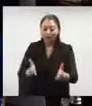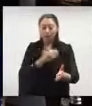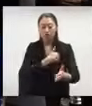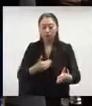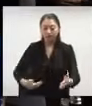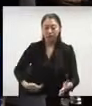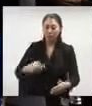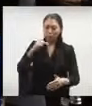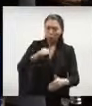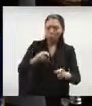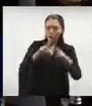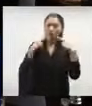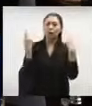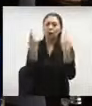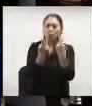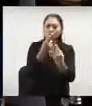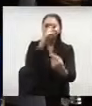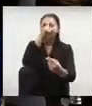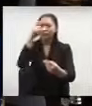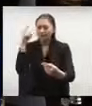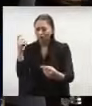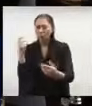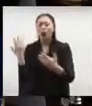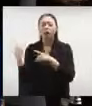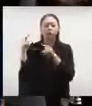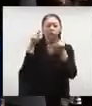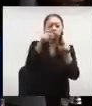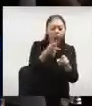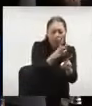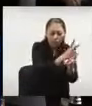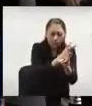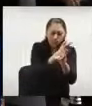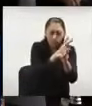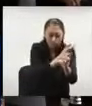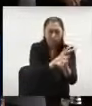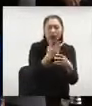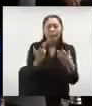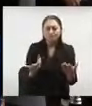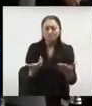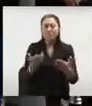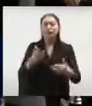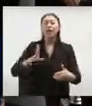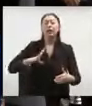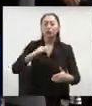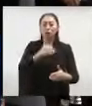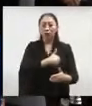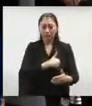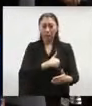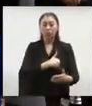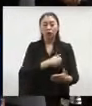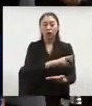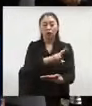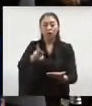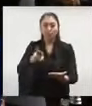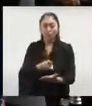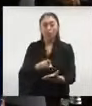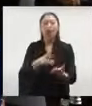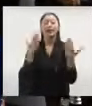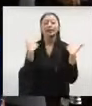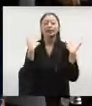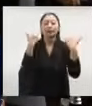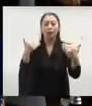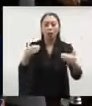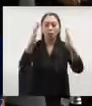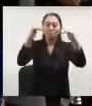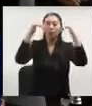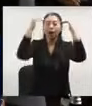tuvimos una reunión y van a inspeccionar las instalaciones del Congreso de la República, puntualmente el Salón Mayor, para que, de acuerdo